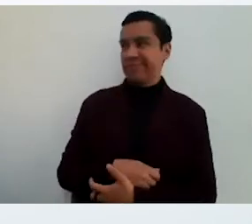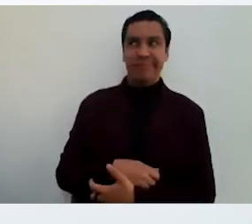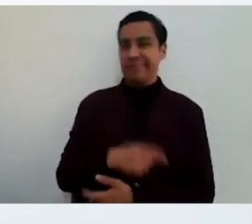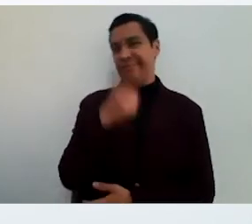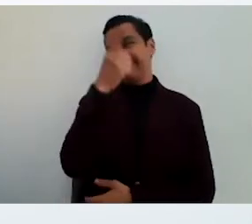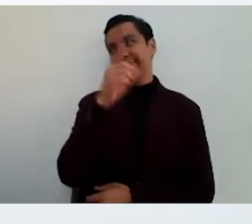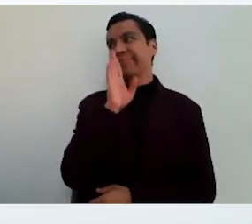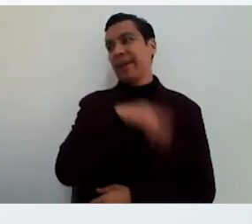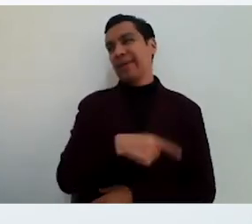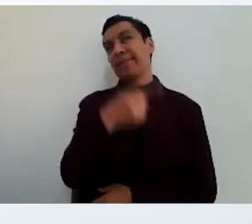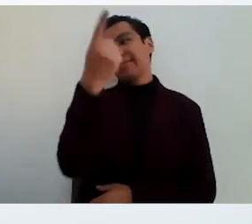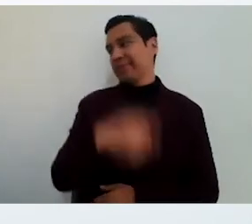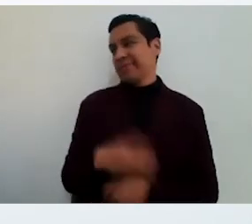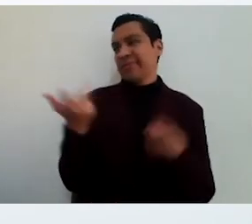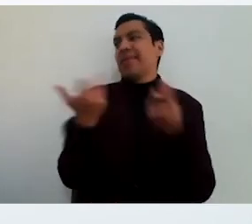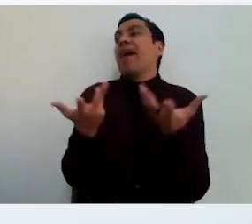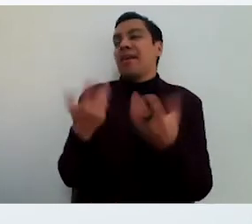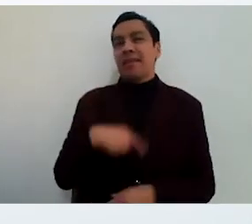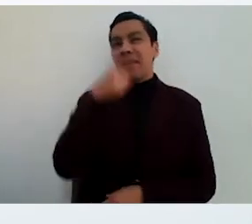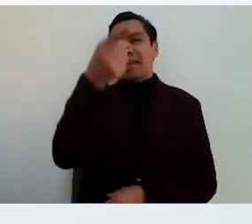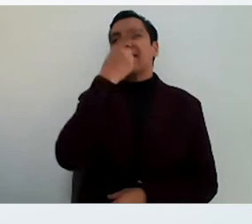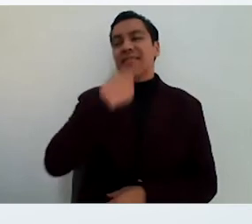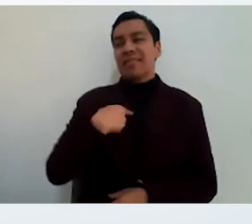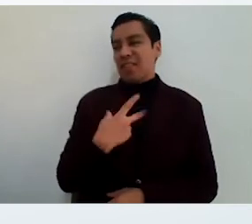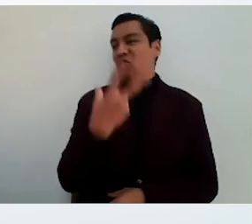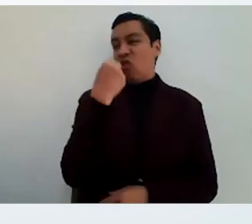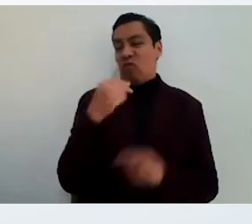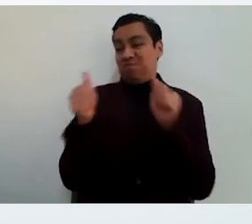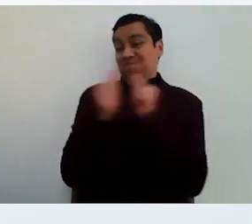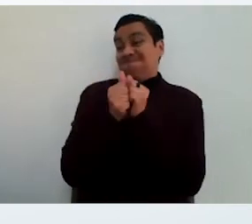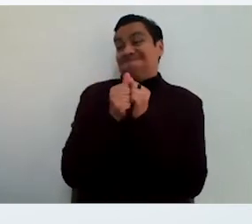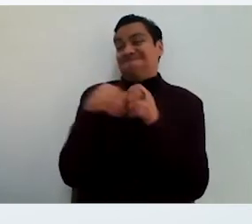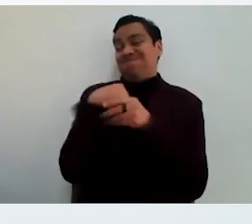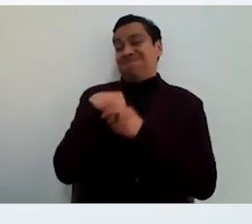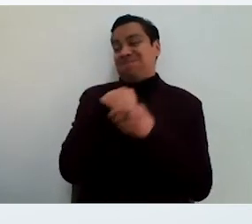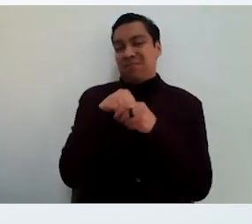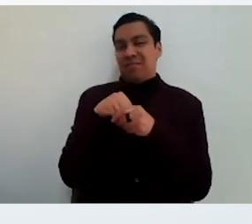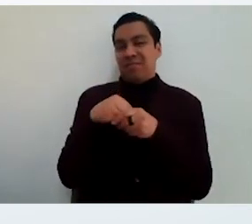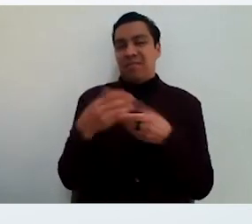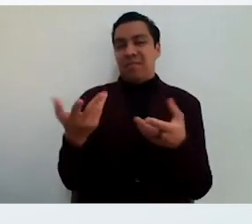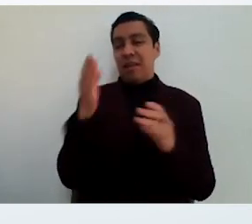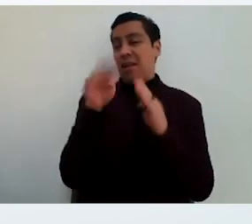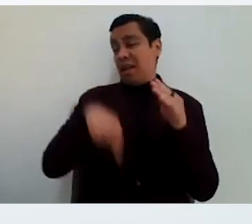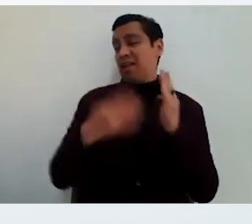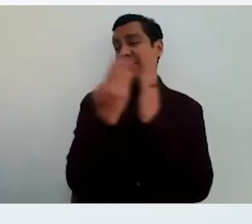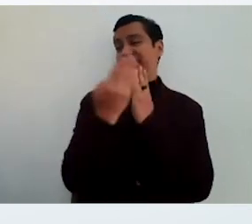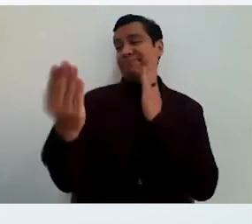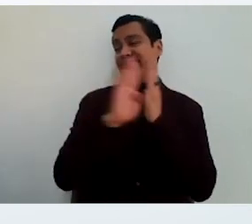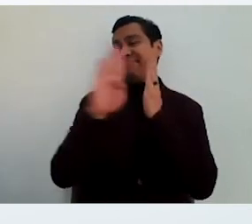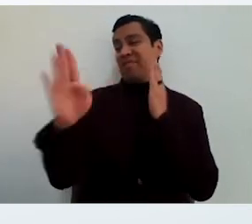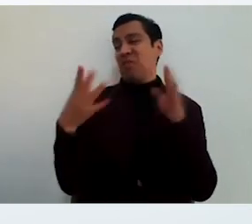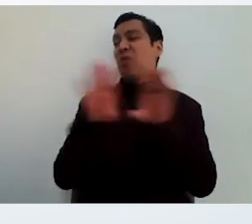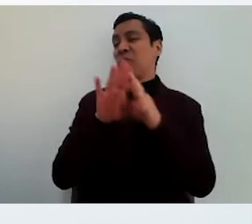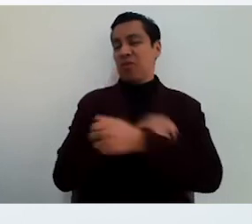con cara, y decíamos, ¿y qué hacemos? Estamos en una situación inmanejable. Entonces, esto no se